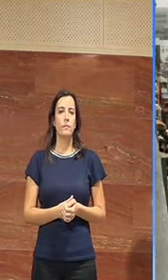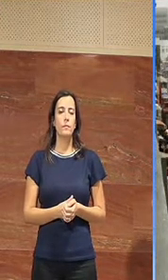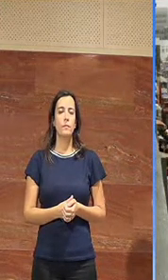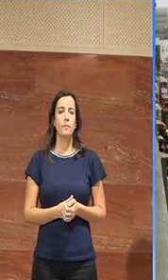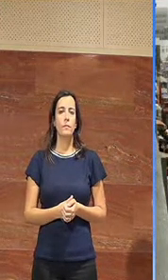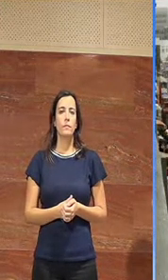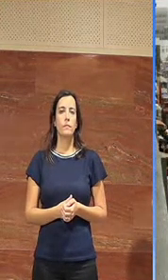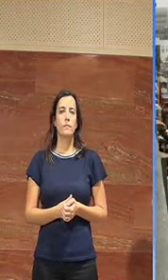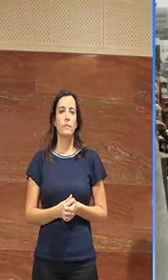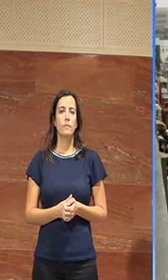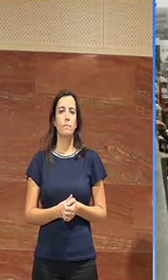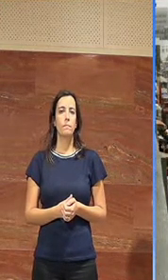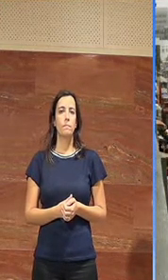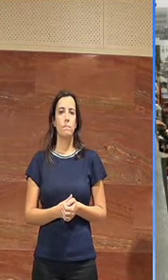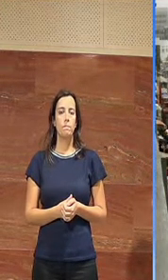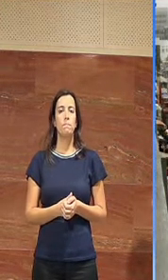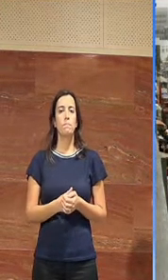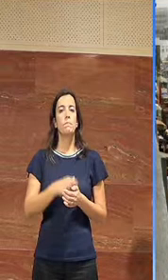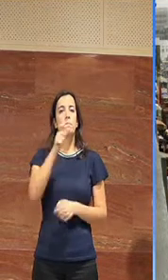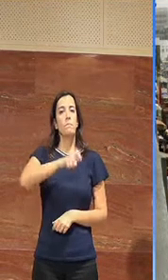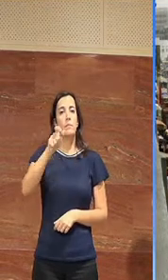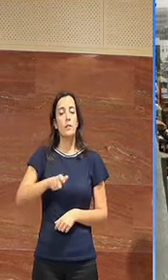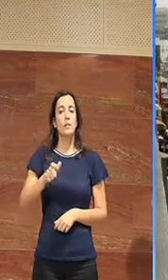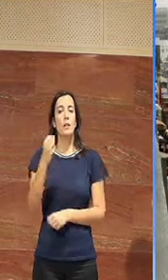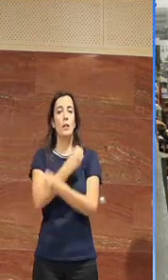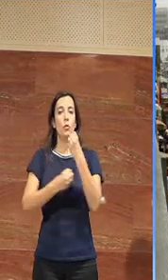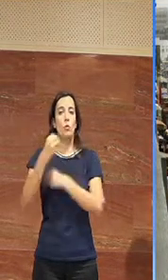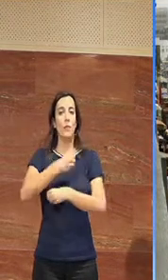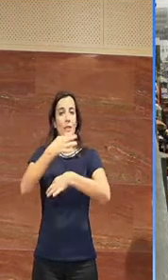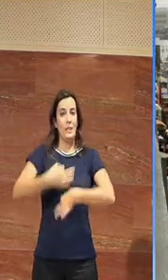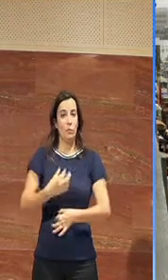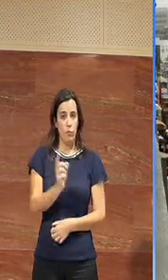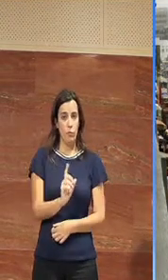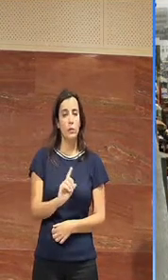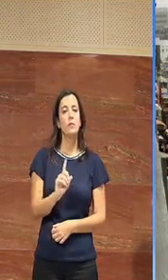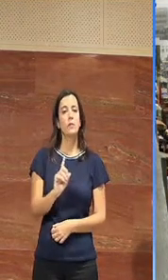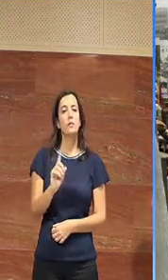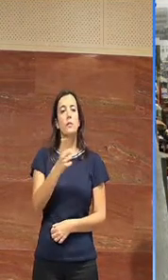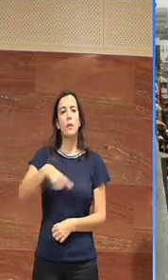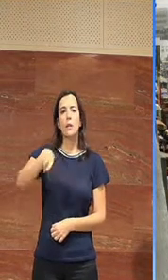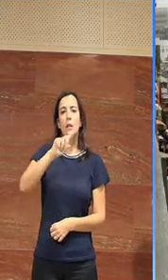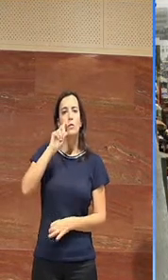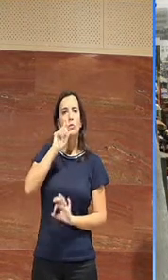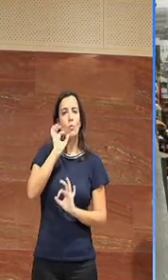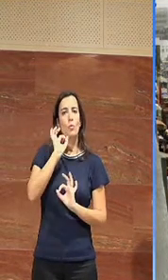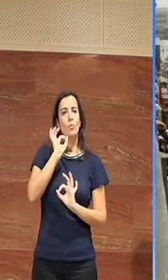Todas las personas que tienen economías informales, pues tienen, por supuesto,